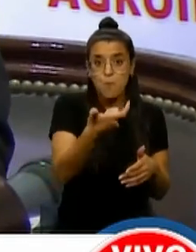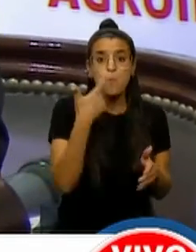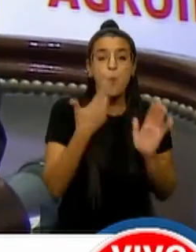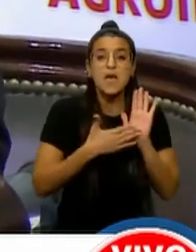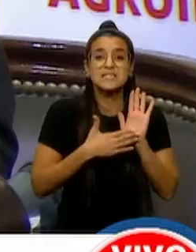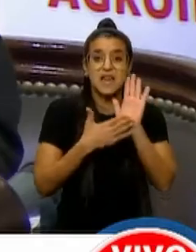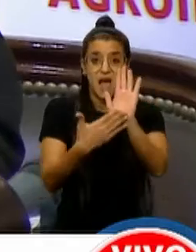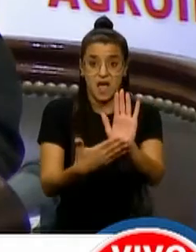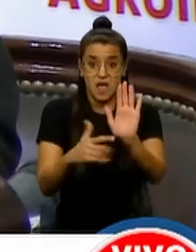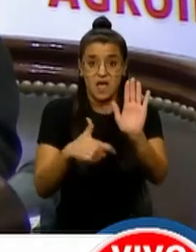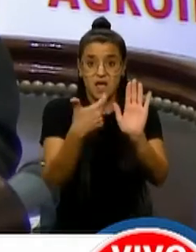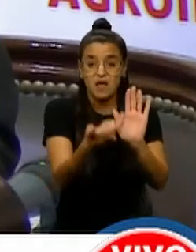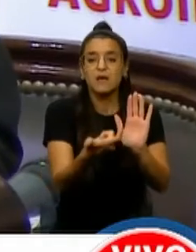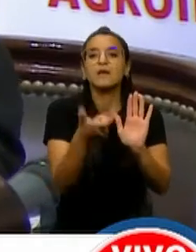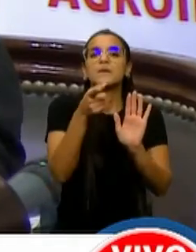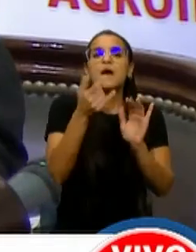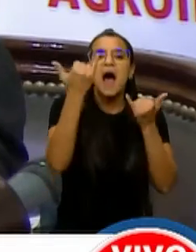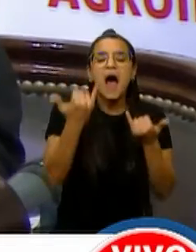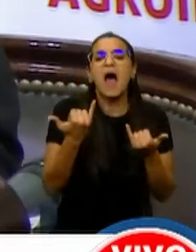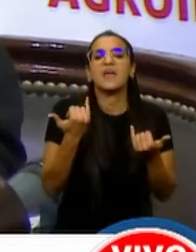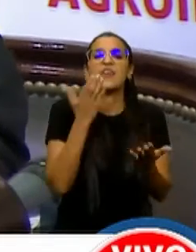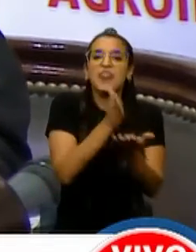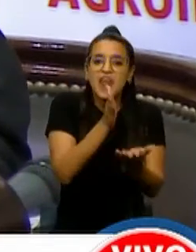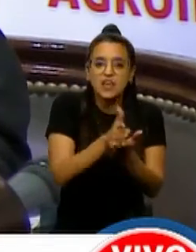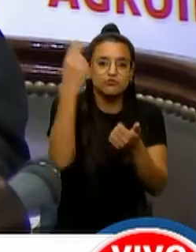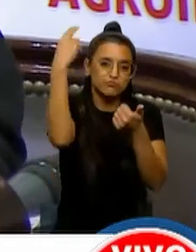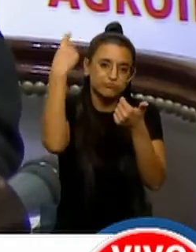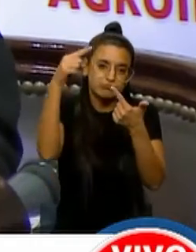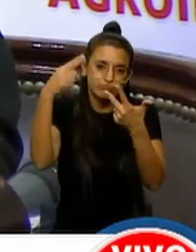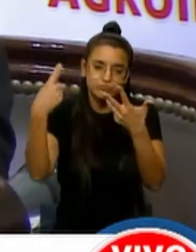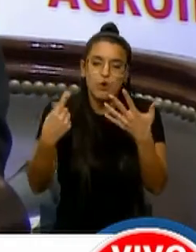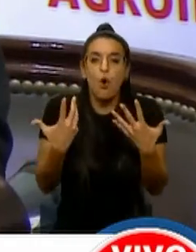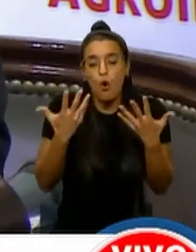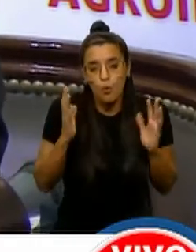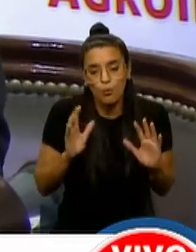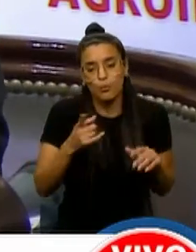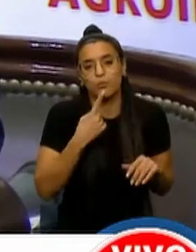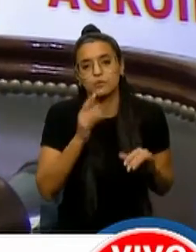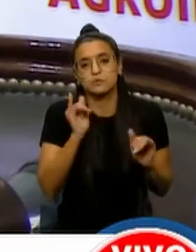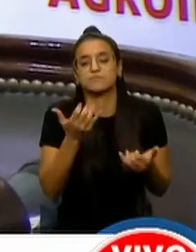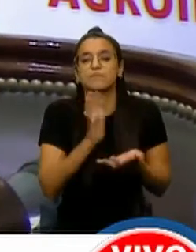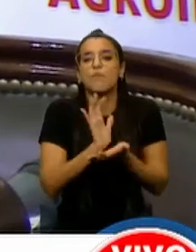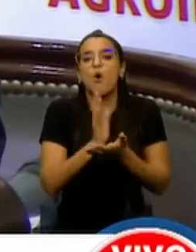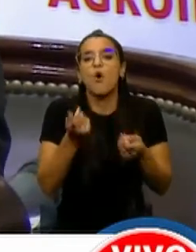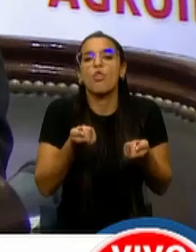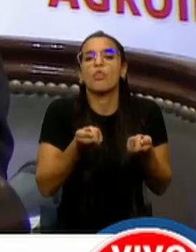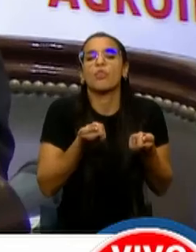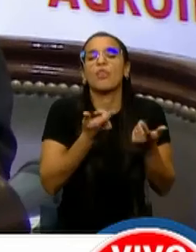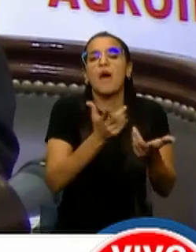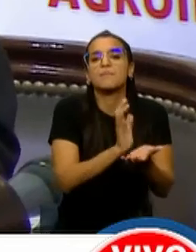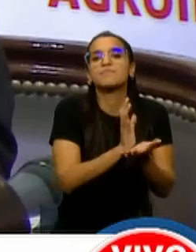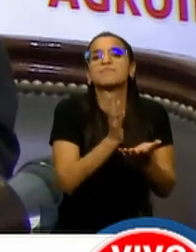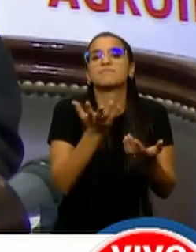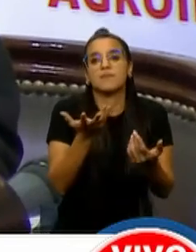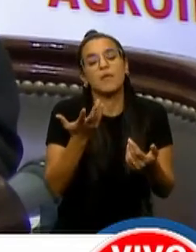ese documento pasan a tener una serie de derechos que por supuesto están nada más que cubriendo lo que